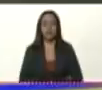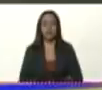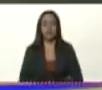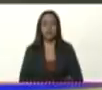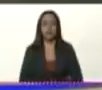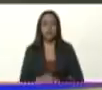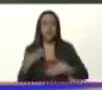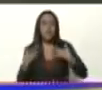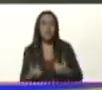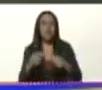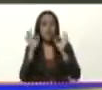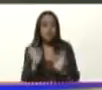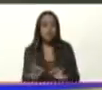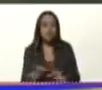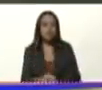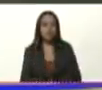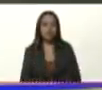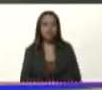Salud Segura.